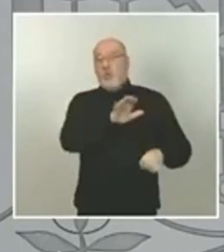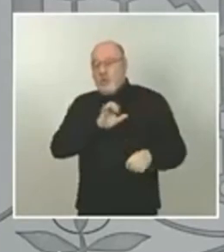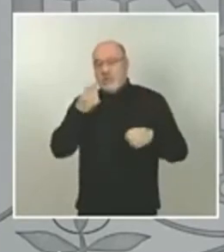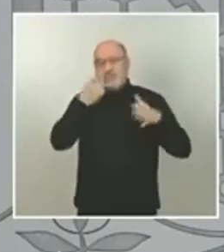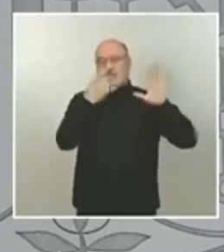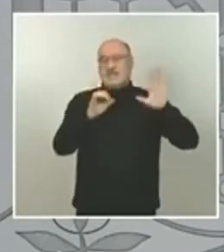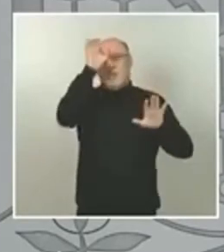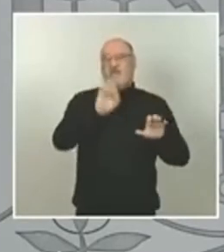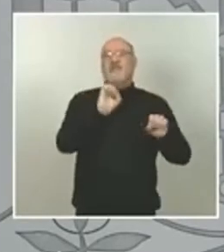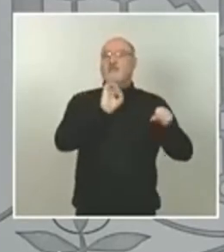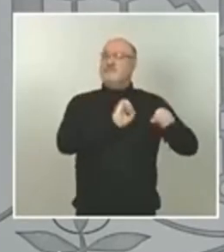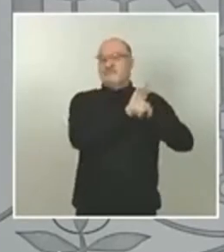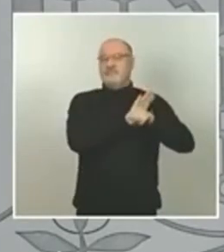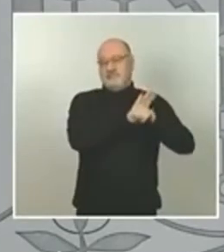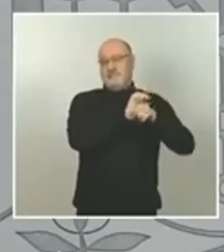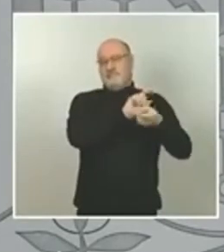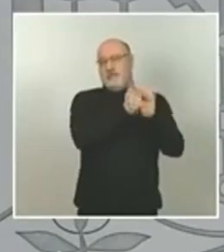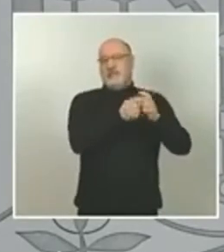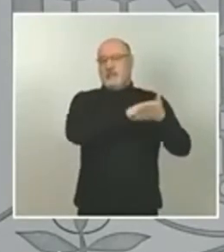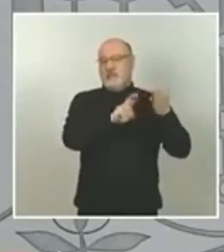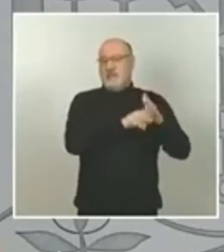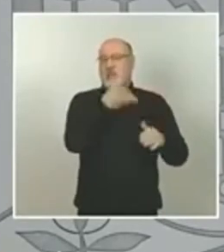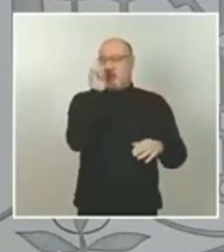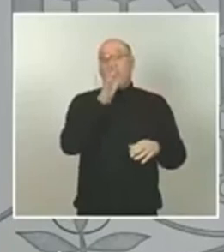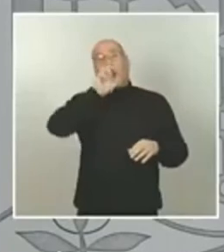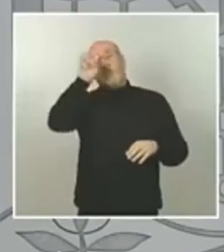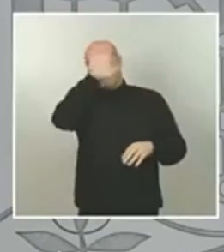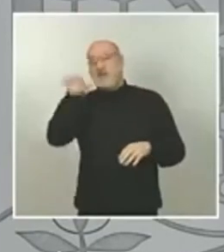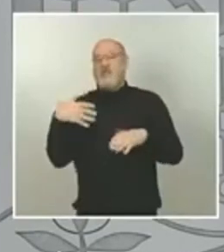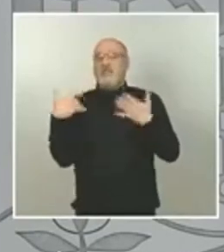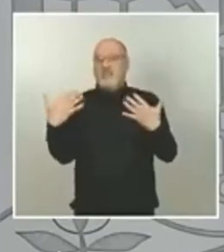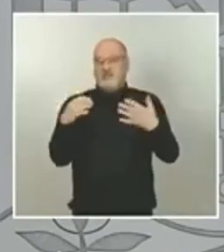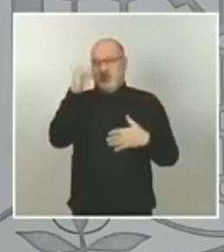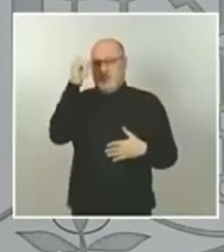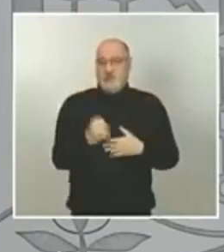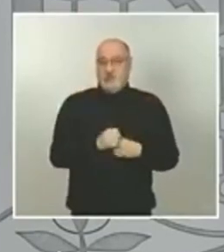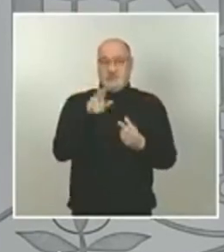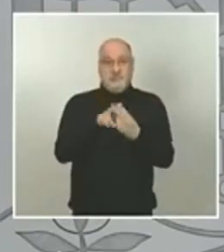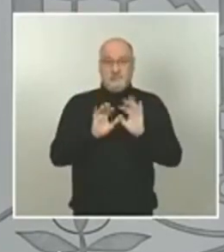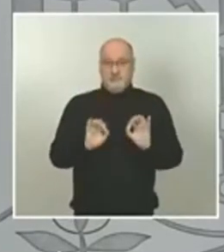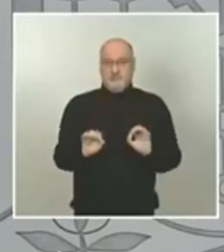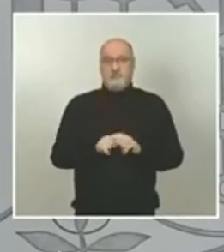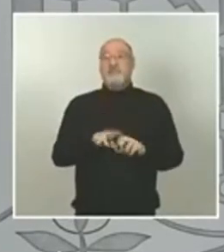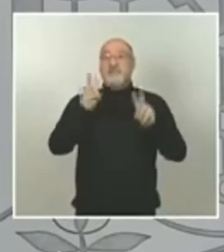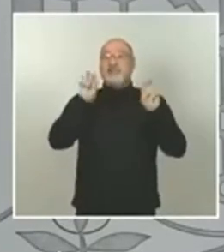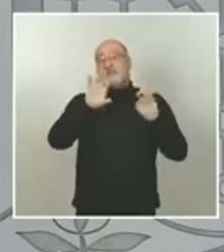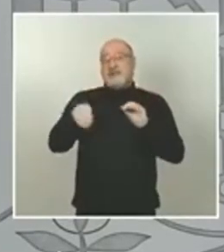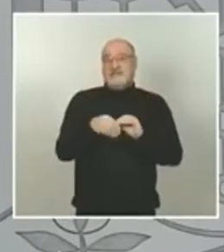comunidades no supera el 10%. En relación a esto, quiero comentarles que en el día de